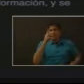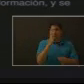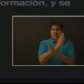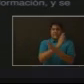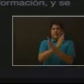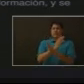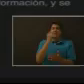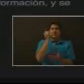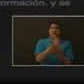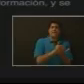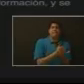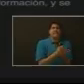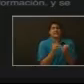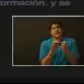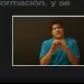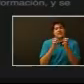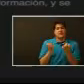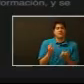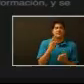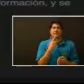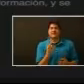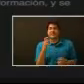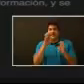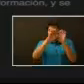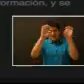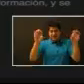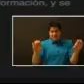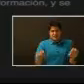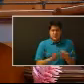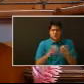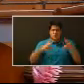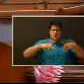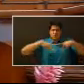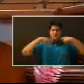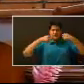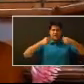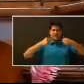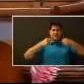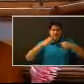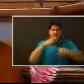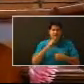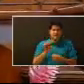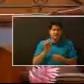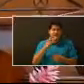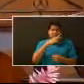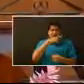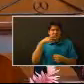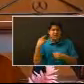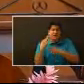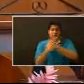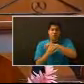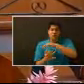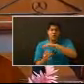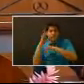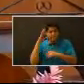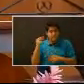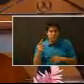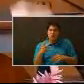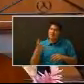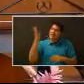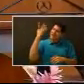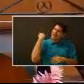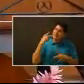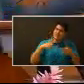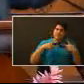Entonces dice, el escudo de los valientes es rojo. ¿Por qué? Porque ya hubo un valiente que murió en la cruz del Calvario, derramó